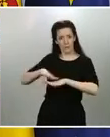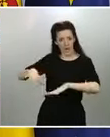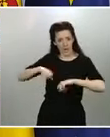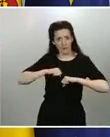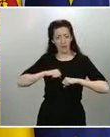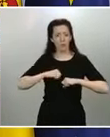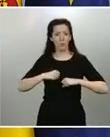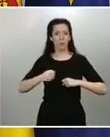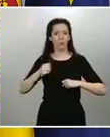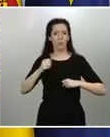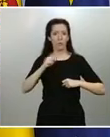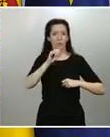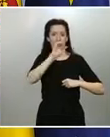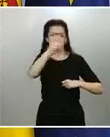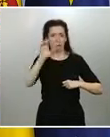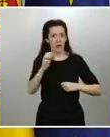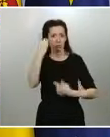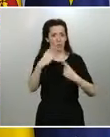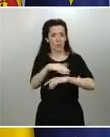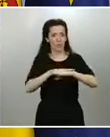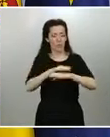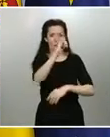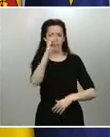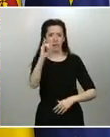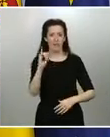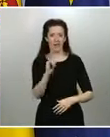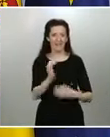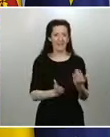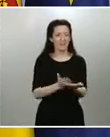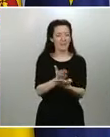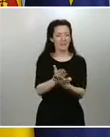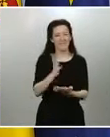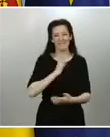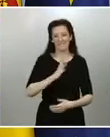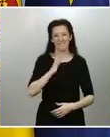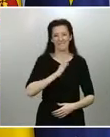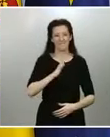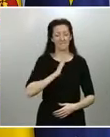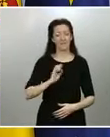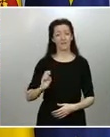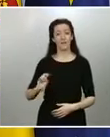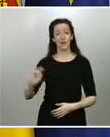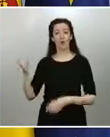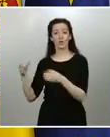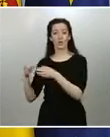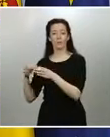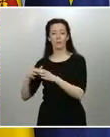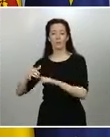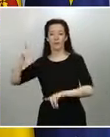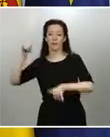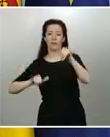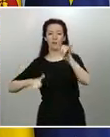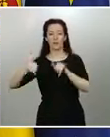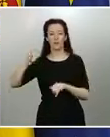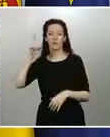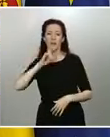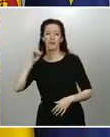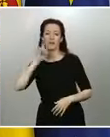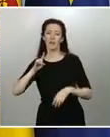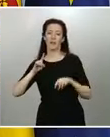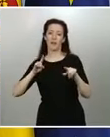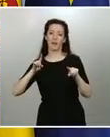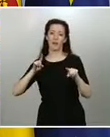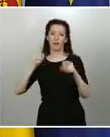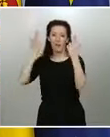arrastrar por quienes se valen de bulos y burdas manipulaciones para acabar con la mejor defensa que tenemos frente